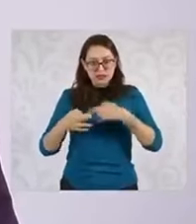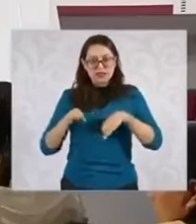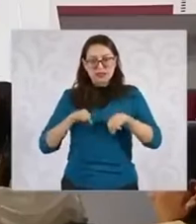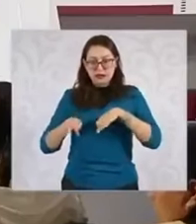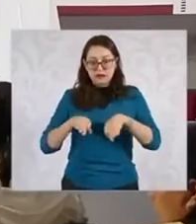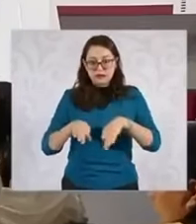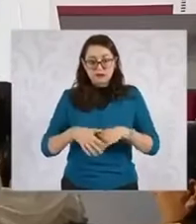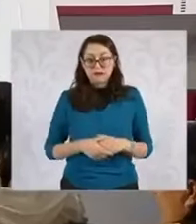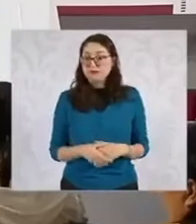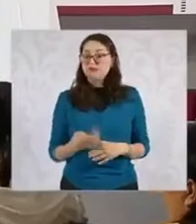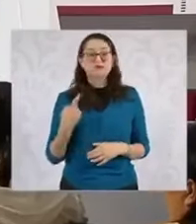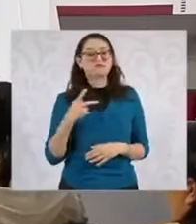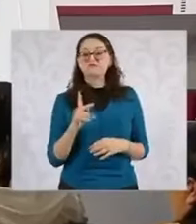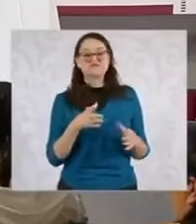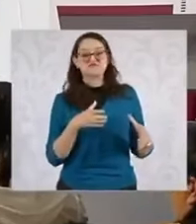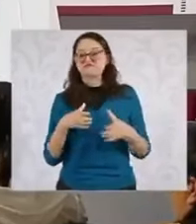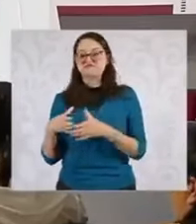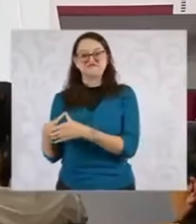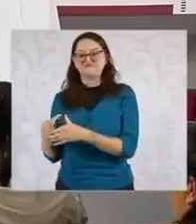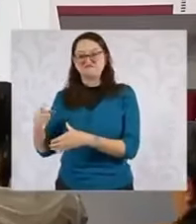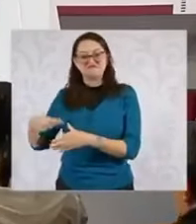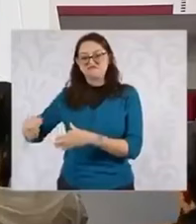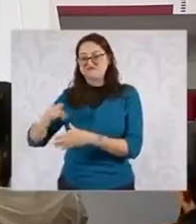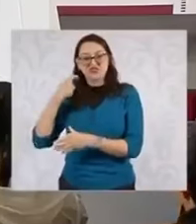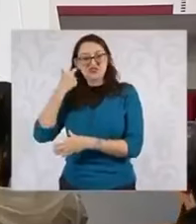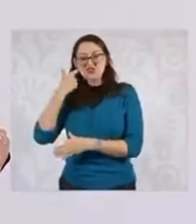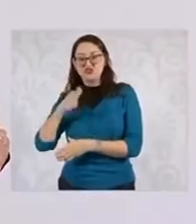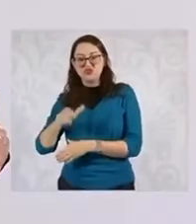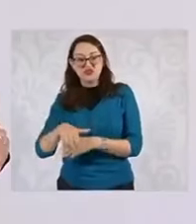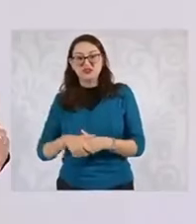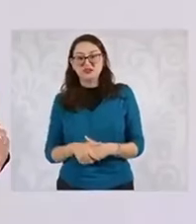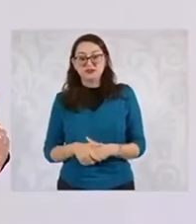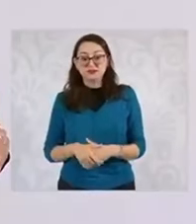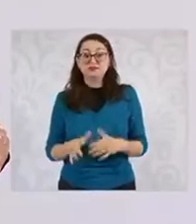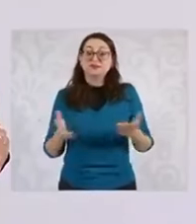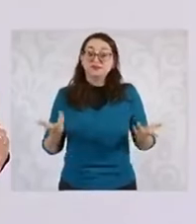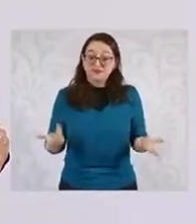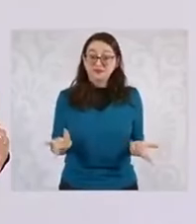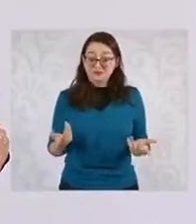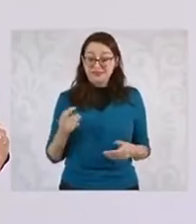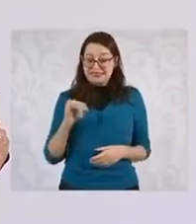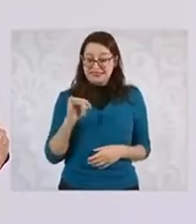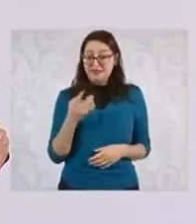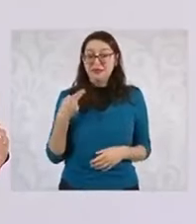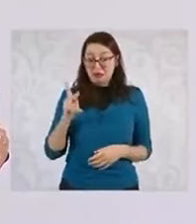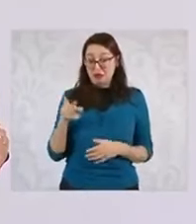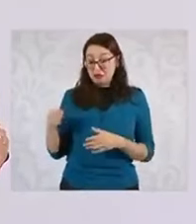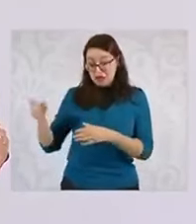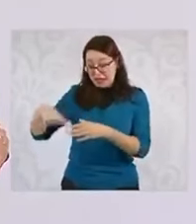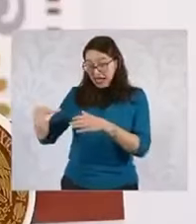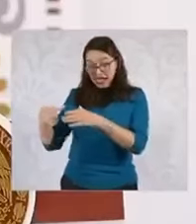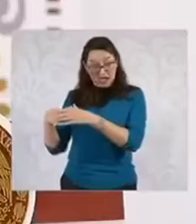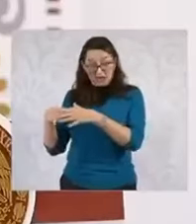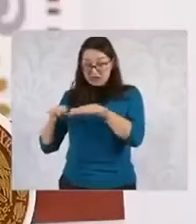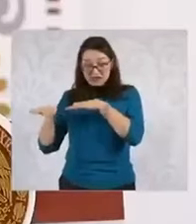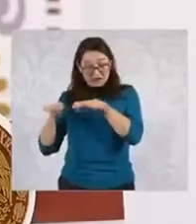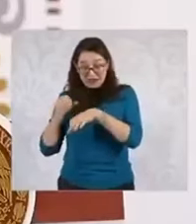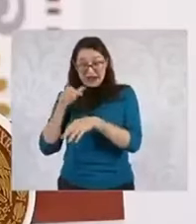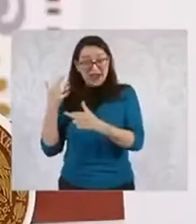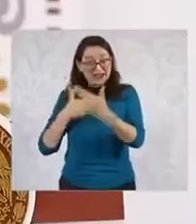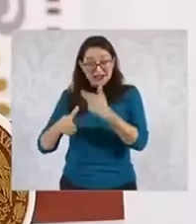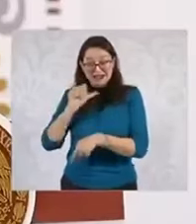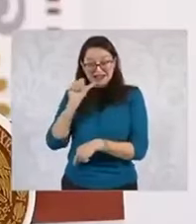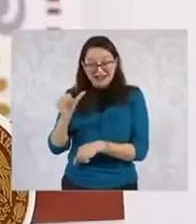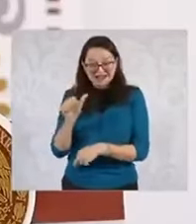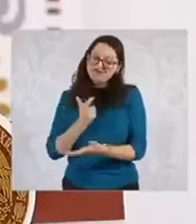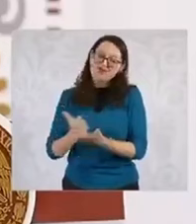llamado, pero no todos quieren seguir. Sí, pero hay una orientación en el sentido de que si no regresan a trabajar, ajá, entonces ahora sí va a haber